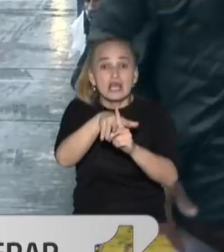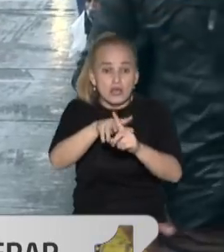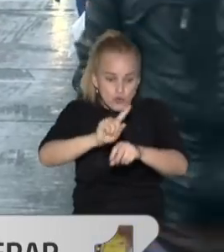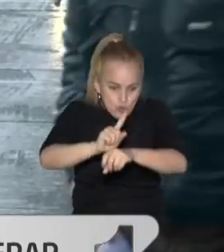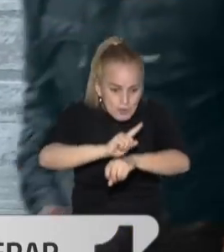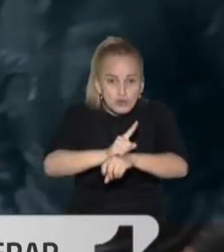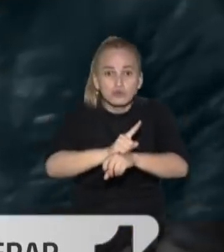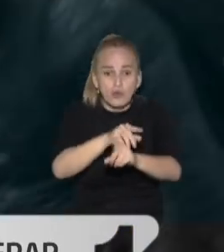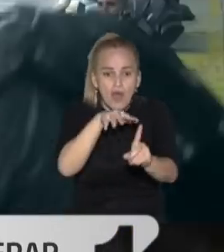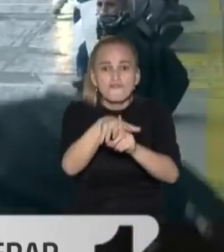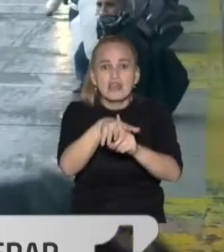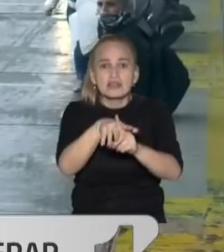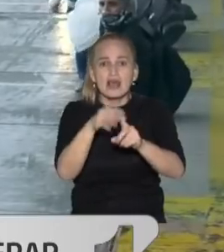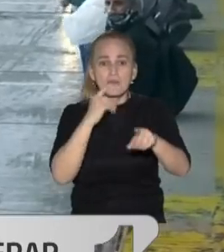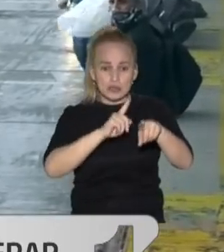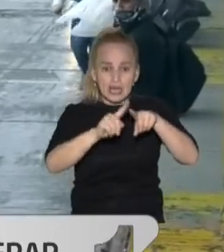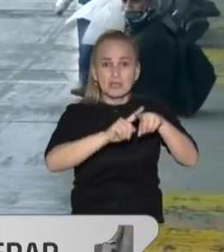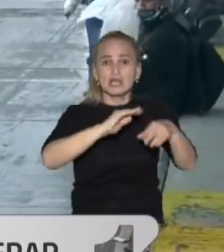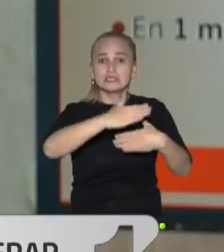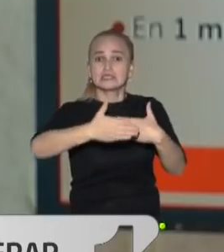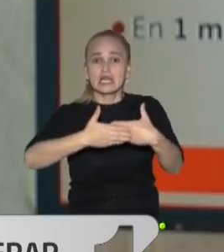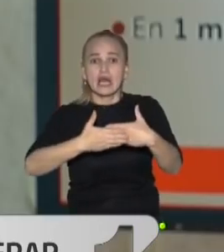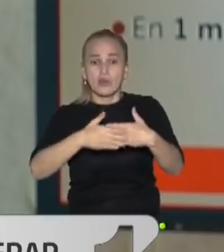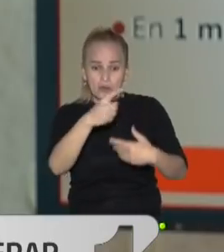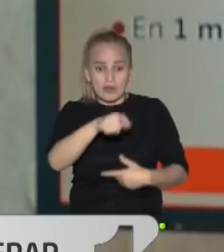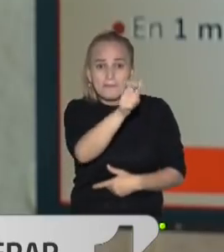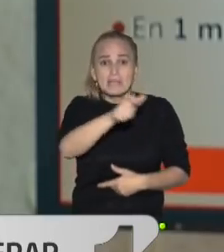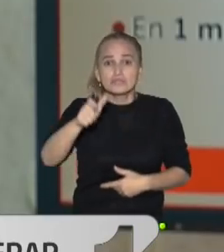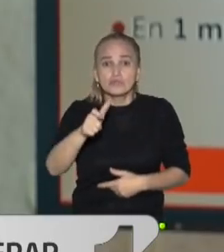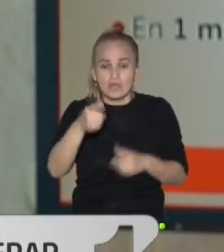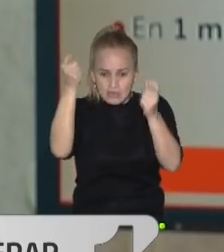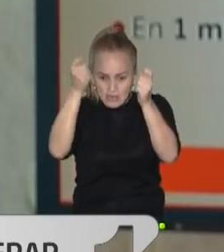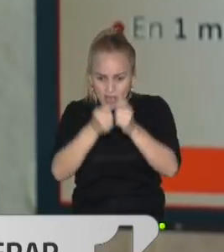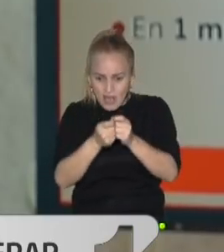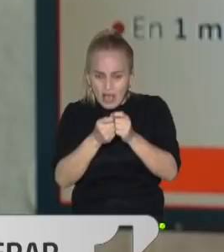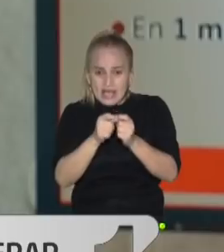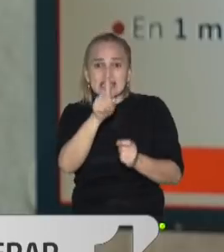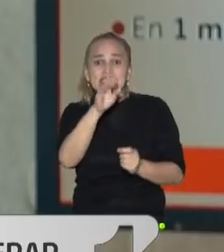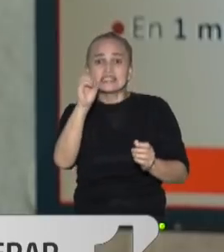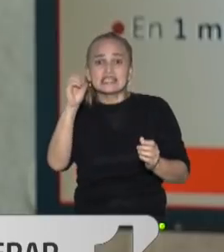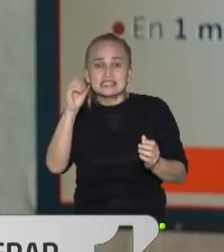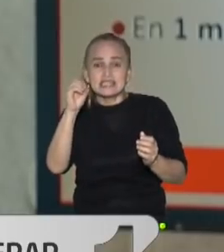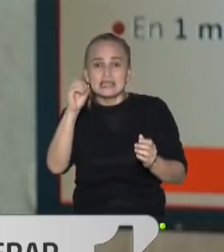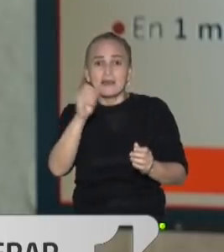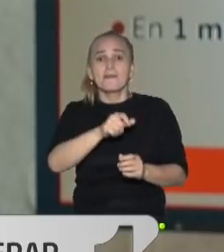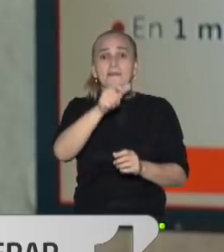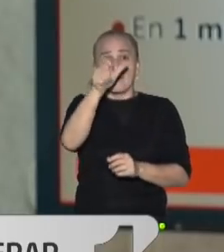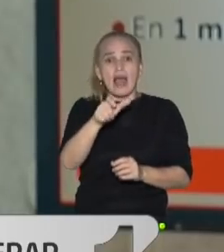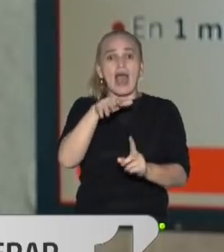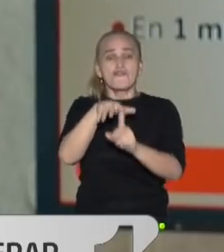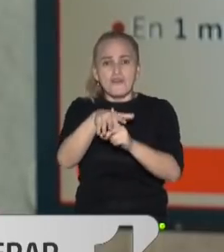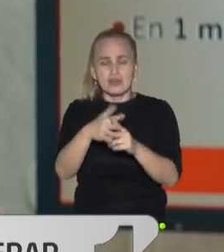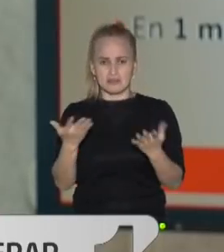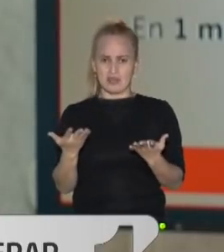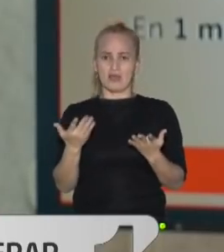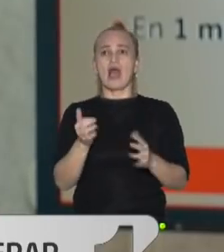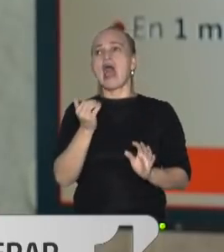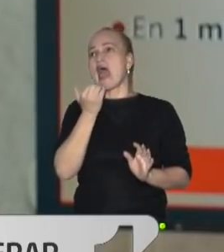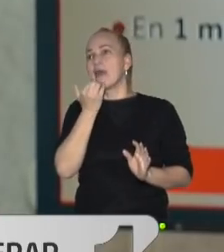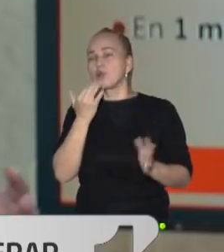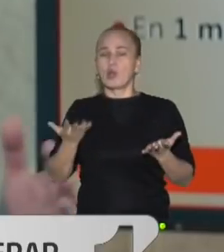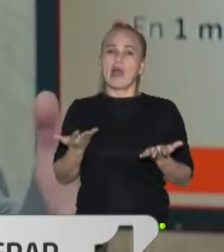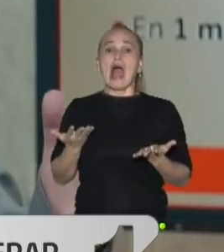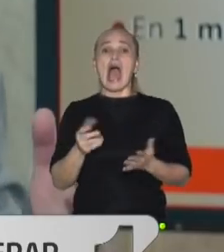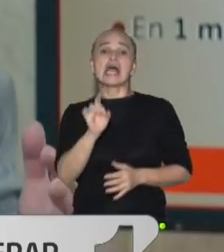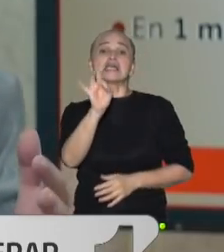minuto que se bloquea la troncal de Transmilenio. Esa es la cuantificación de lo que está pasando. Entonces no es decir